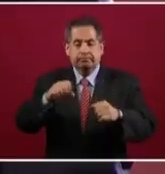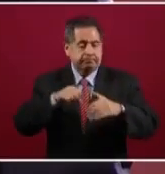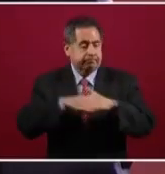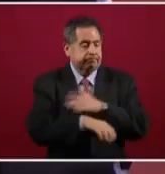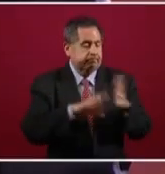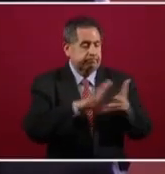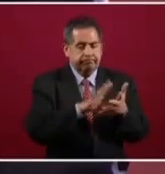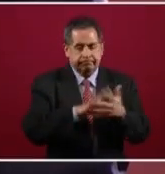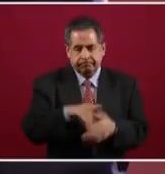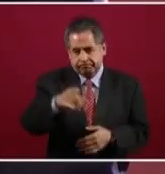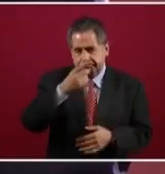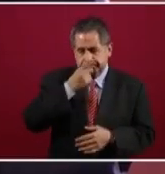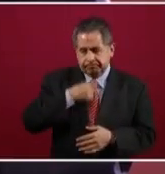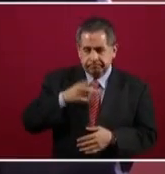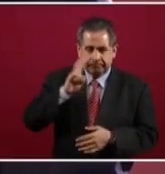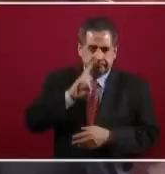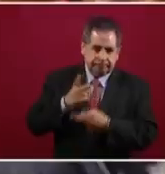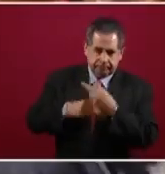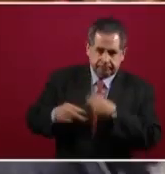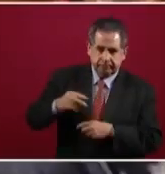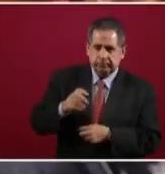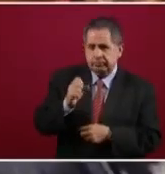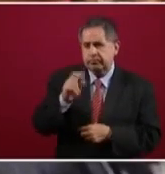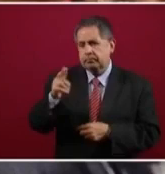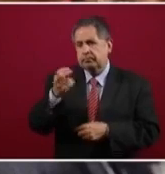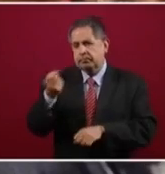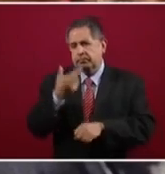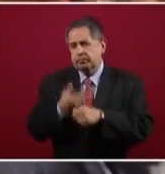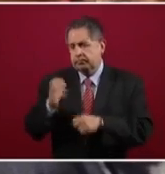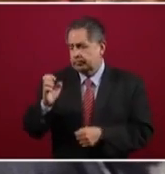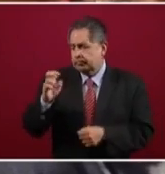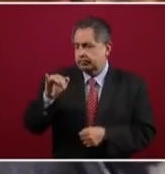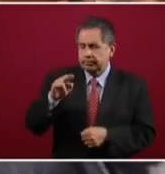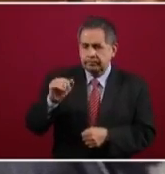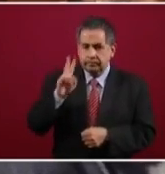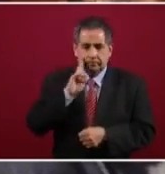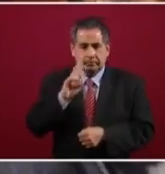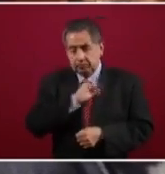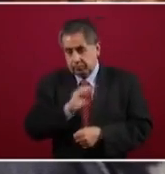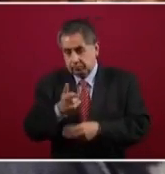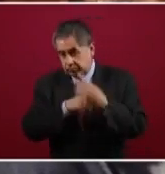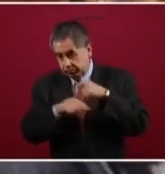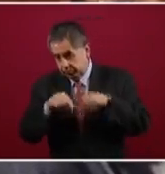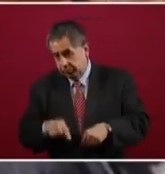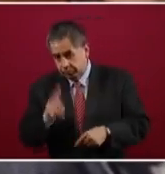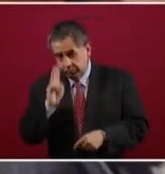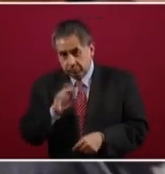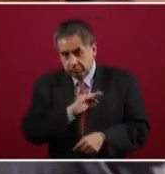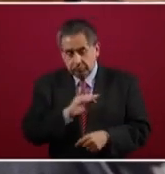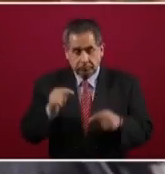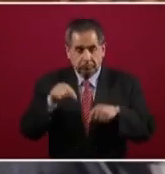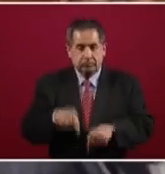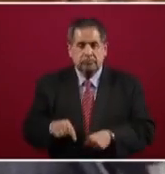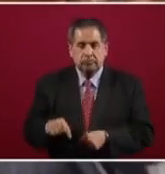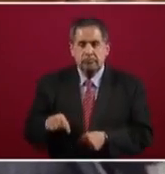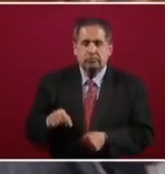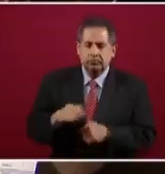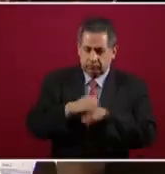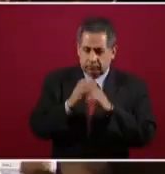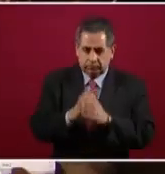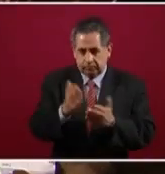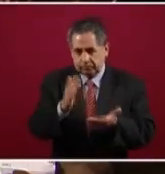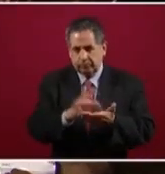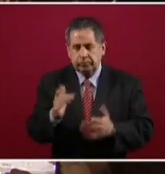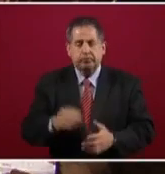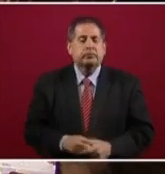delito. Usted quedó que iba a venir el subsecretario Encinas, no sé qué día pueda venir el subsecretario, por favor.